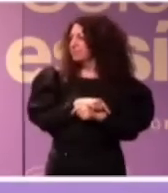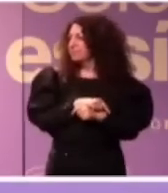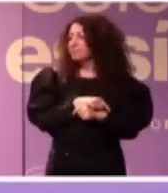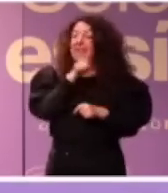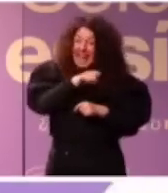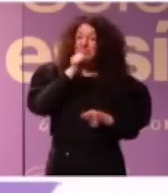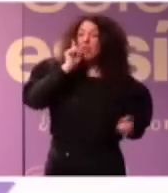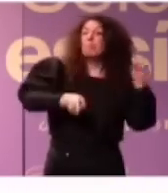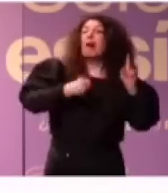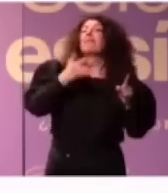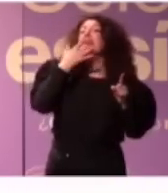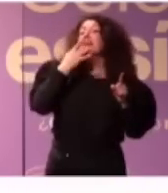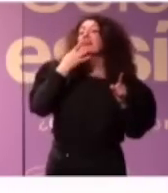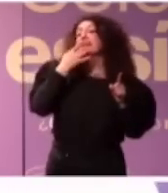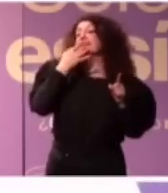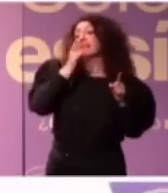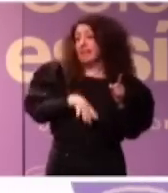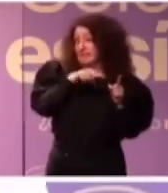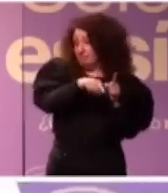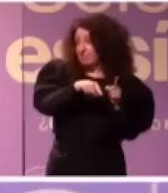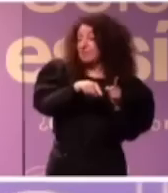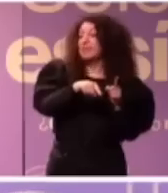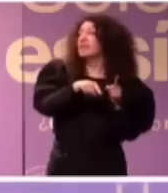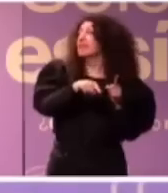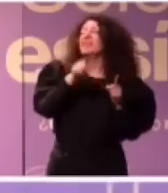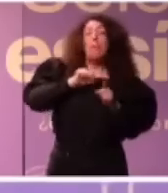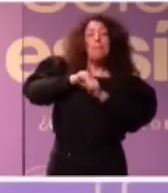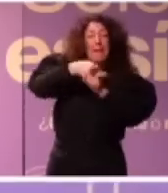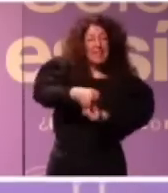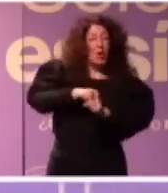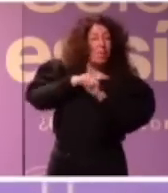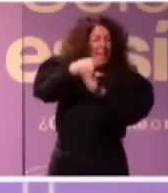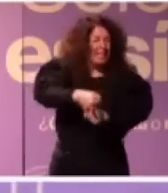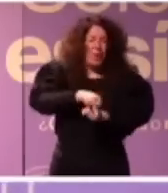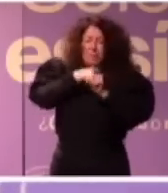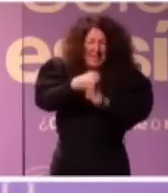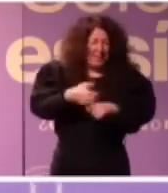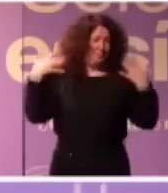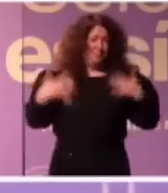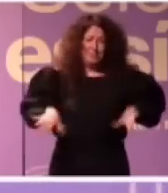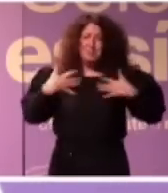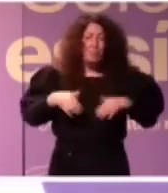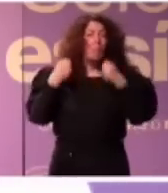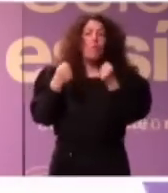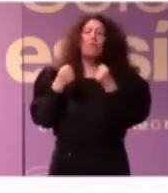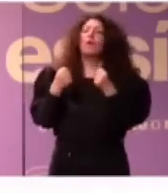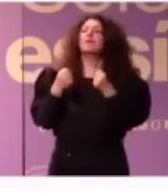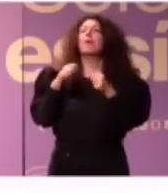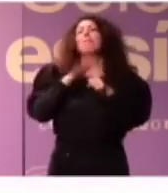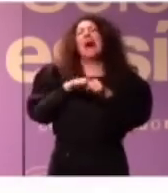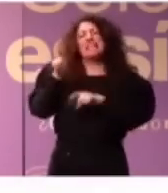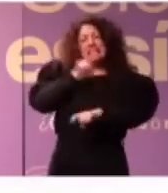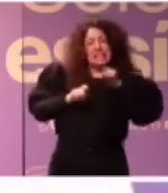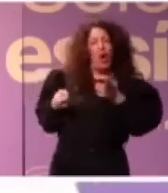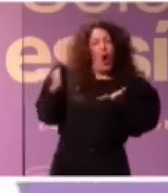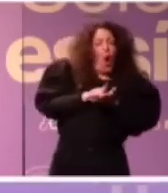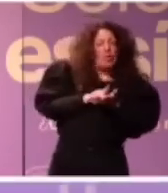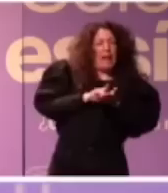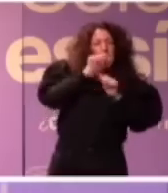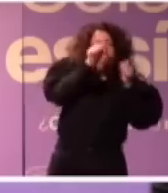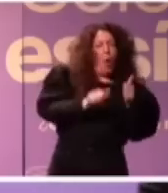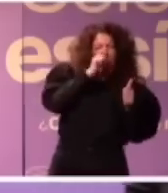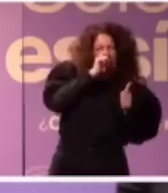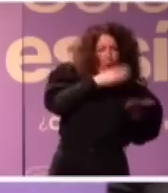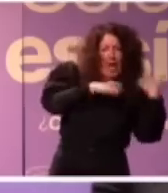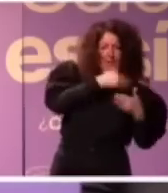es la ley del solo sí es sí. Y las presiones están siendo muy fuertes para volver al modelo anterior. Fijaros,